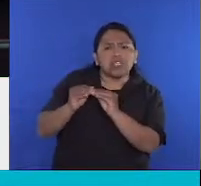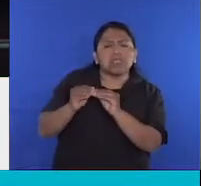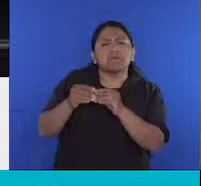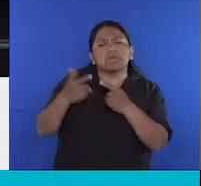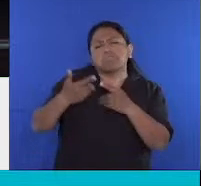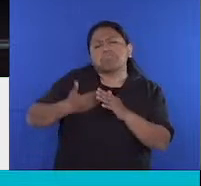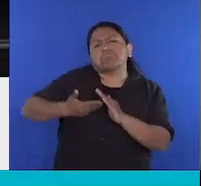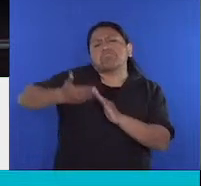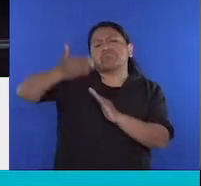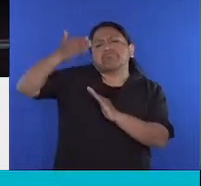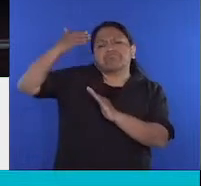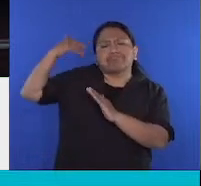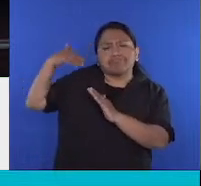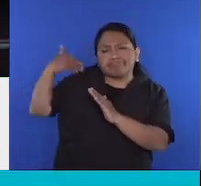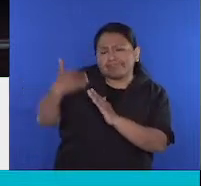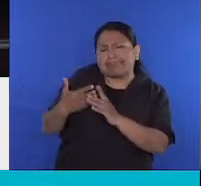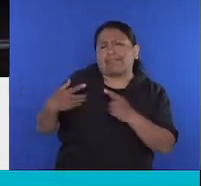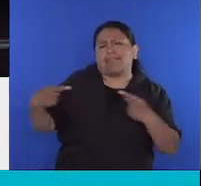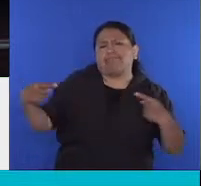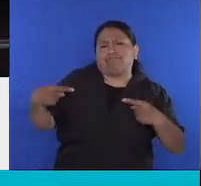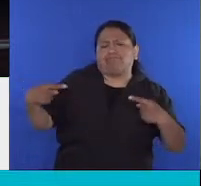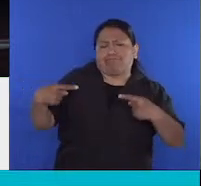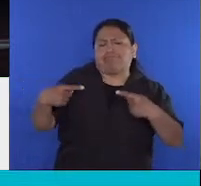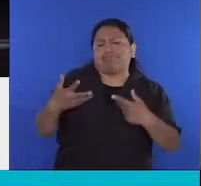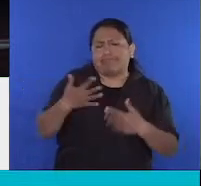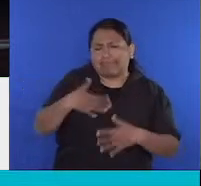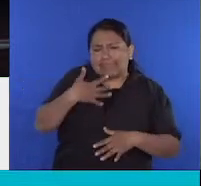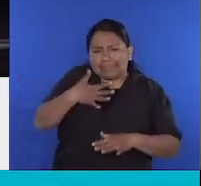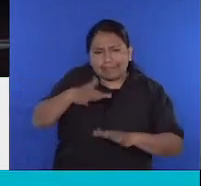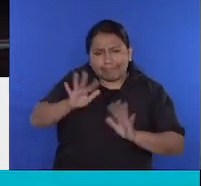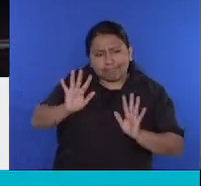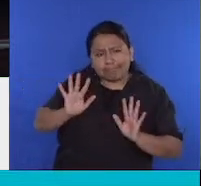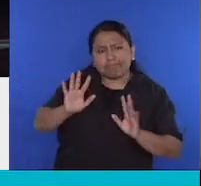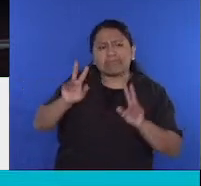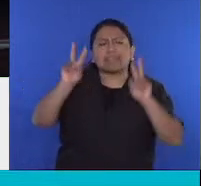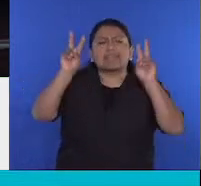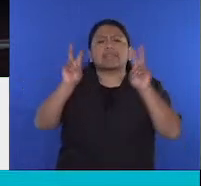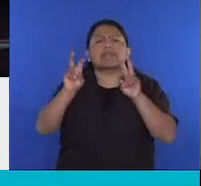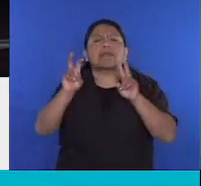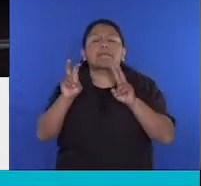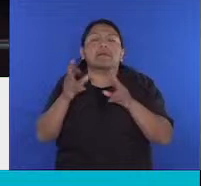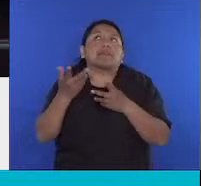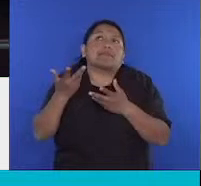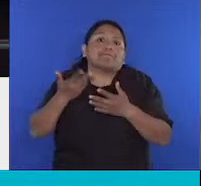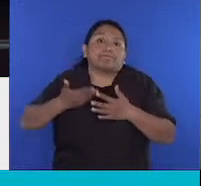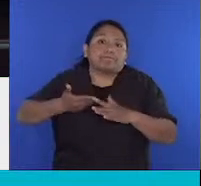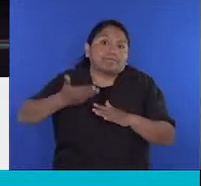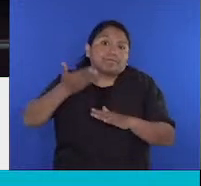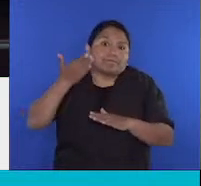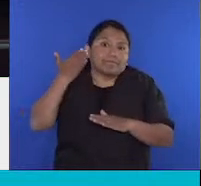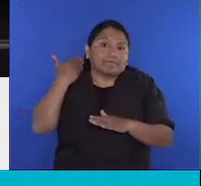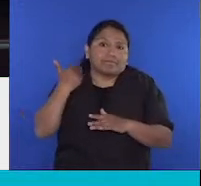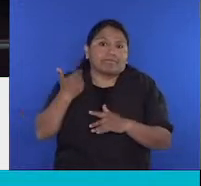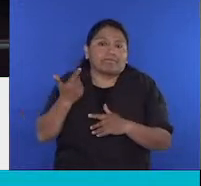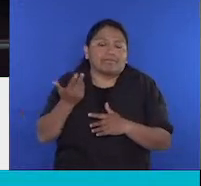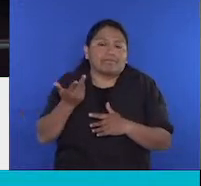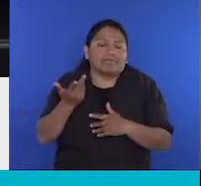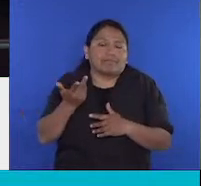grieta, que tienen que ver justamente con los inicios de nuestra nación,